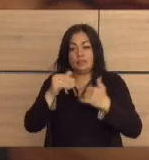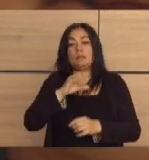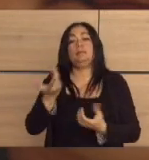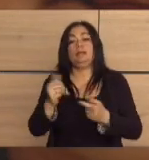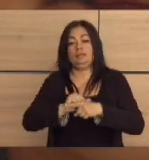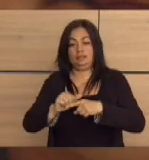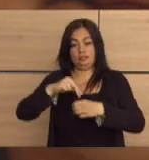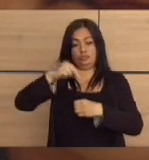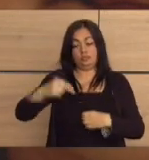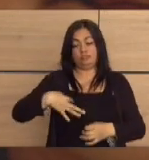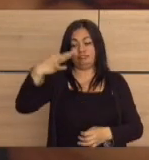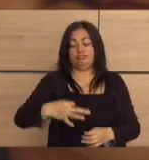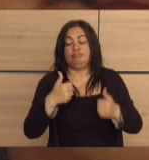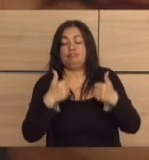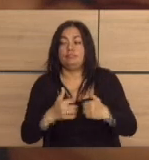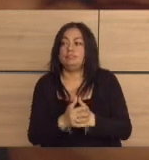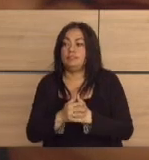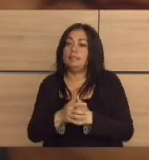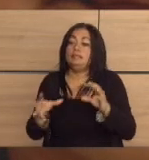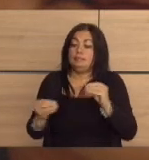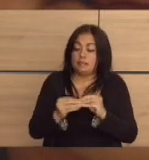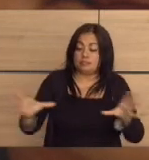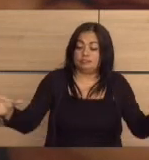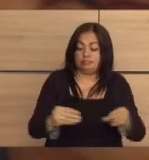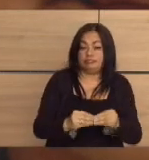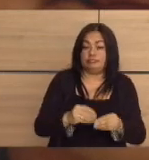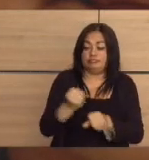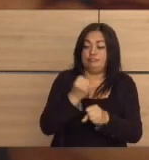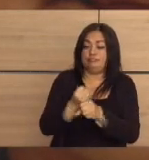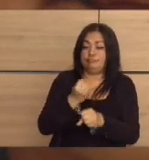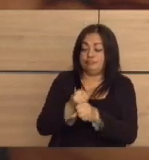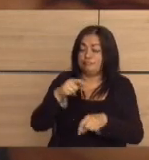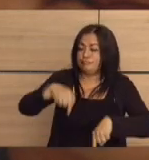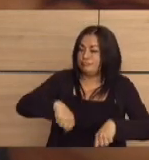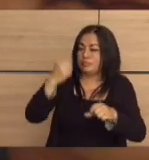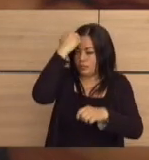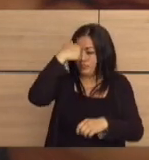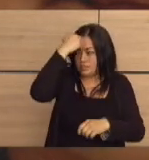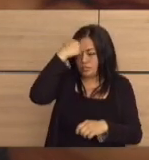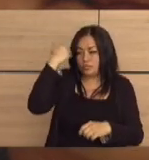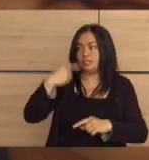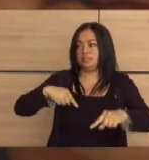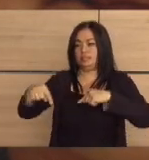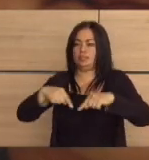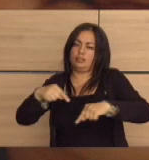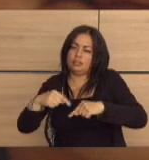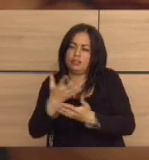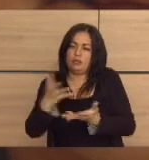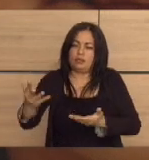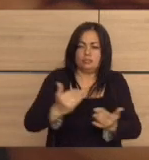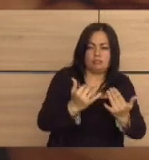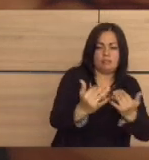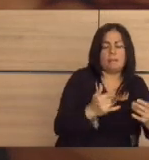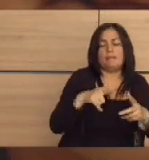ciudadanía. Tenemos que acompañar todo este trabajo del eje fundamental, nuestros maestros y directivos, que han sido un punto desde el primer día